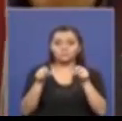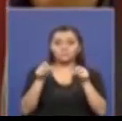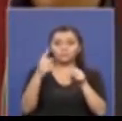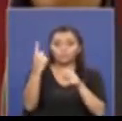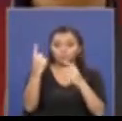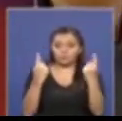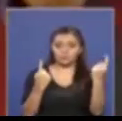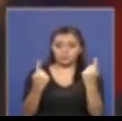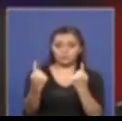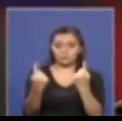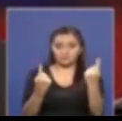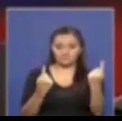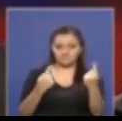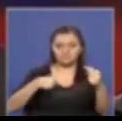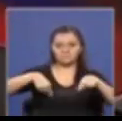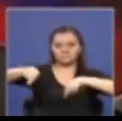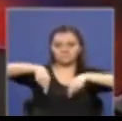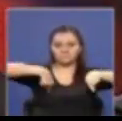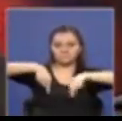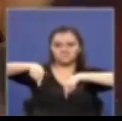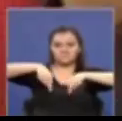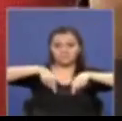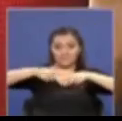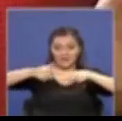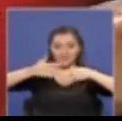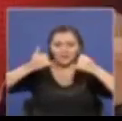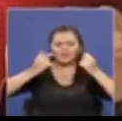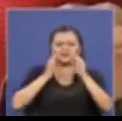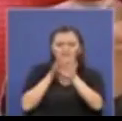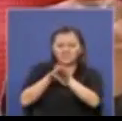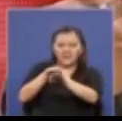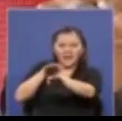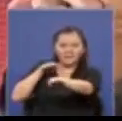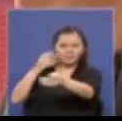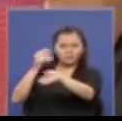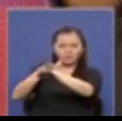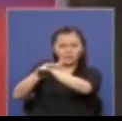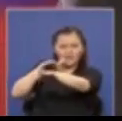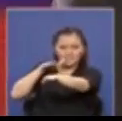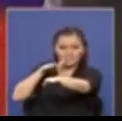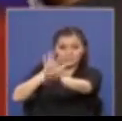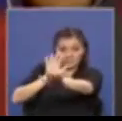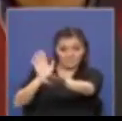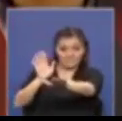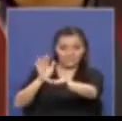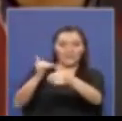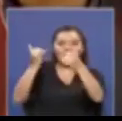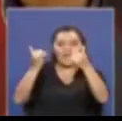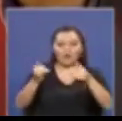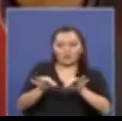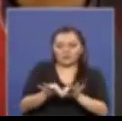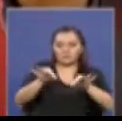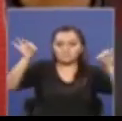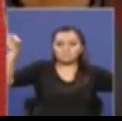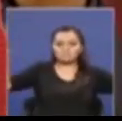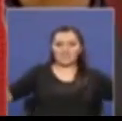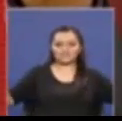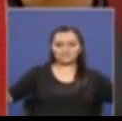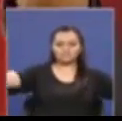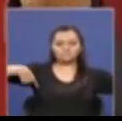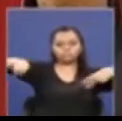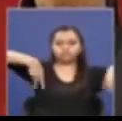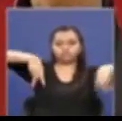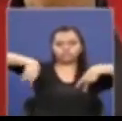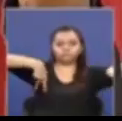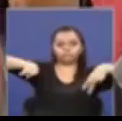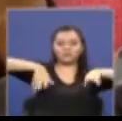pero solo por dos carriles. Eso es lo que estamos viendo aquí. Si no hubiéramos hecho todas estas medidas, necesitaríamos 303 más